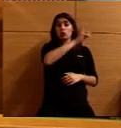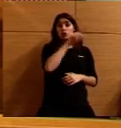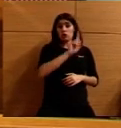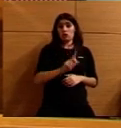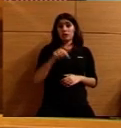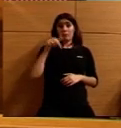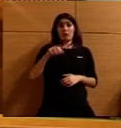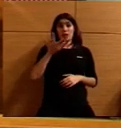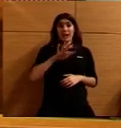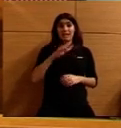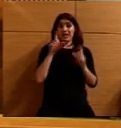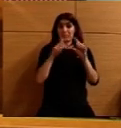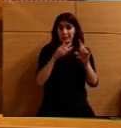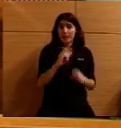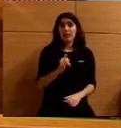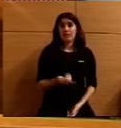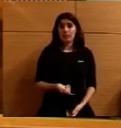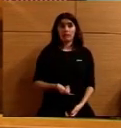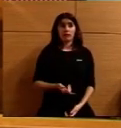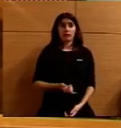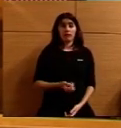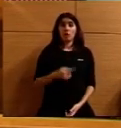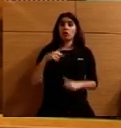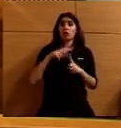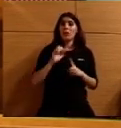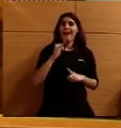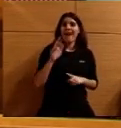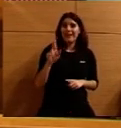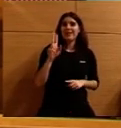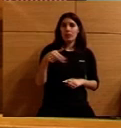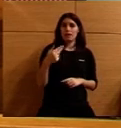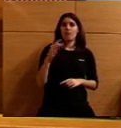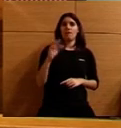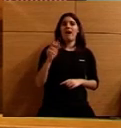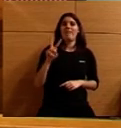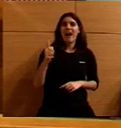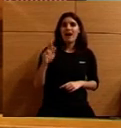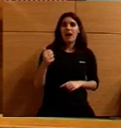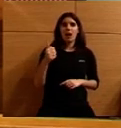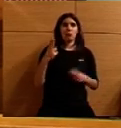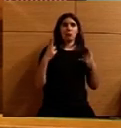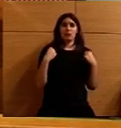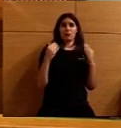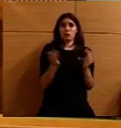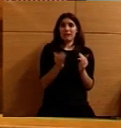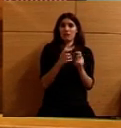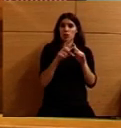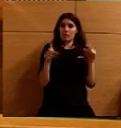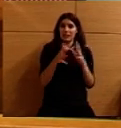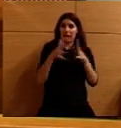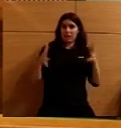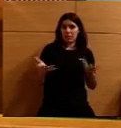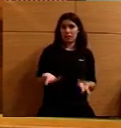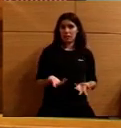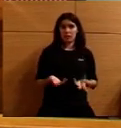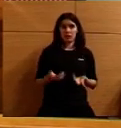en Higueruelas sí que hay empresas. En Tuéjar también hay. En Favara también hay. Y son municipios pequeños y son municipios de esta